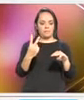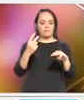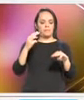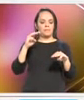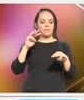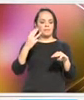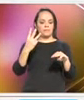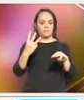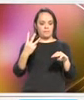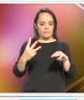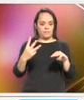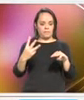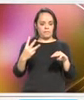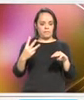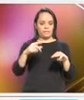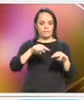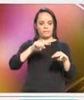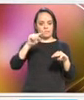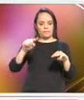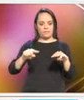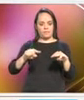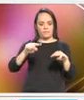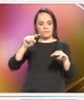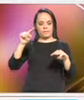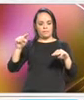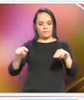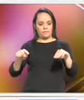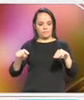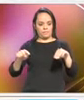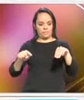3 curvitas, ¿no? Sí. Como si fueran